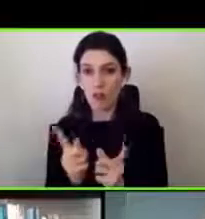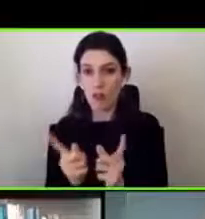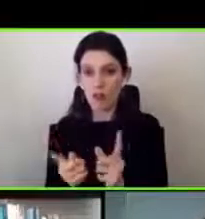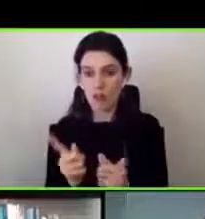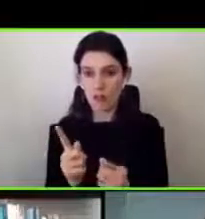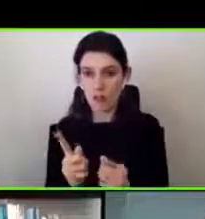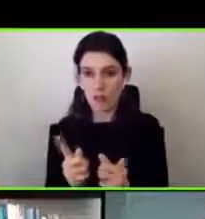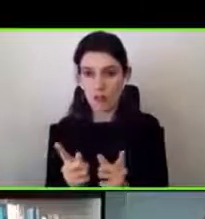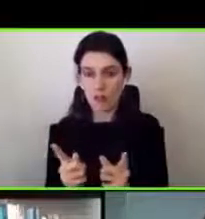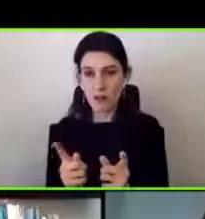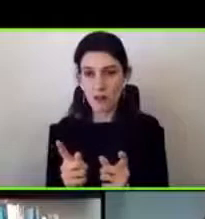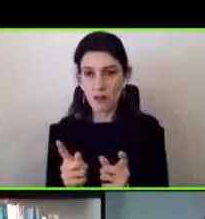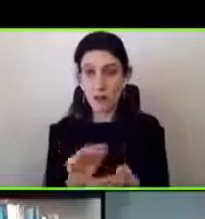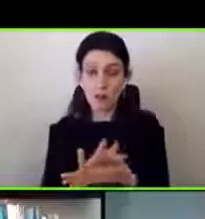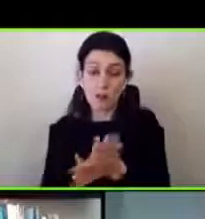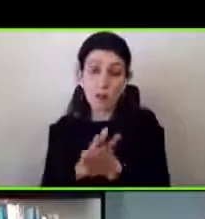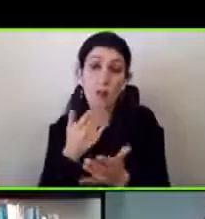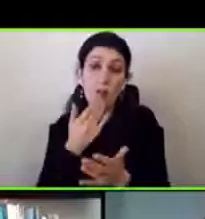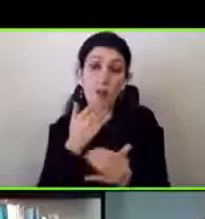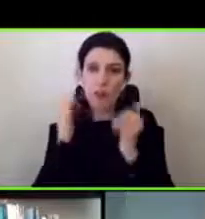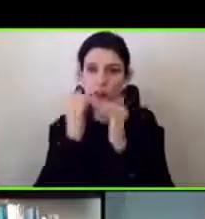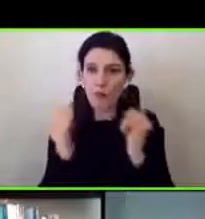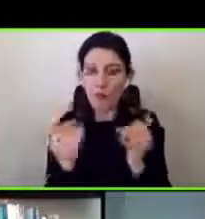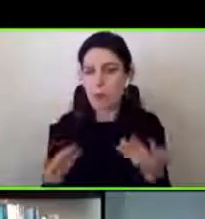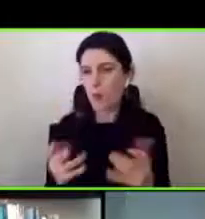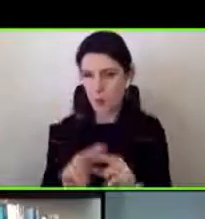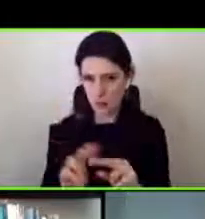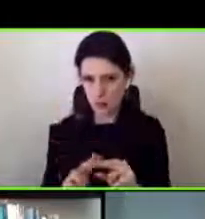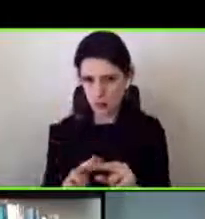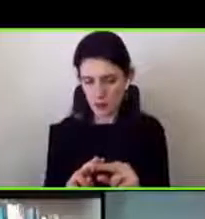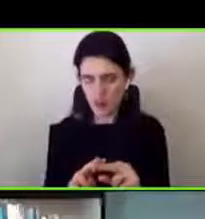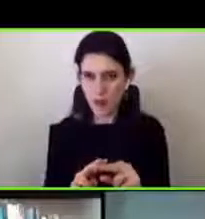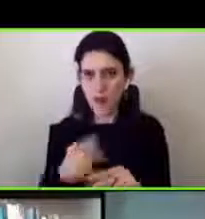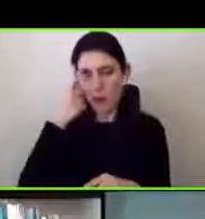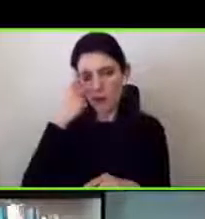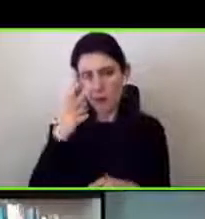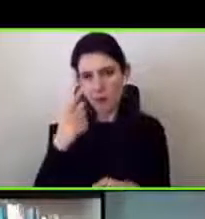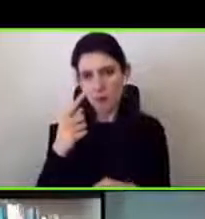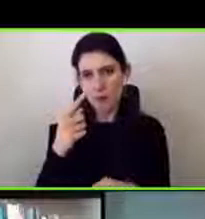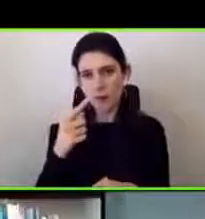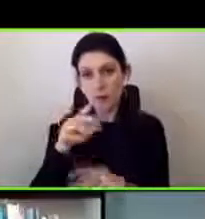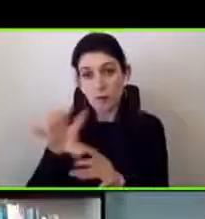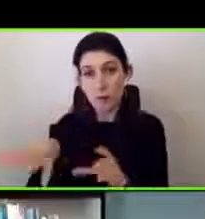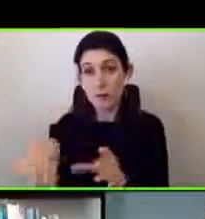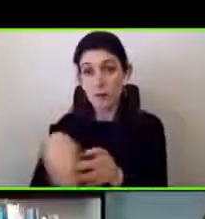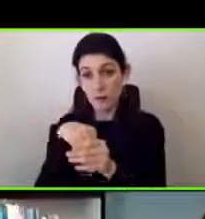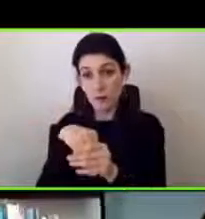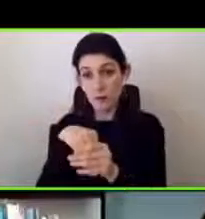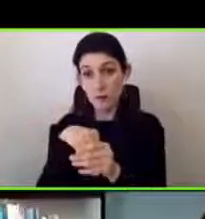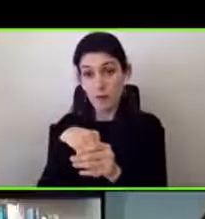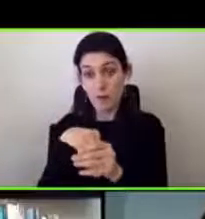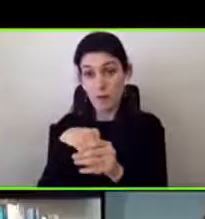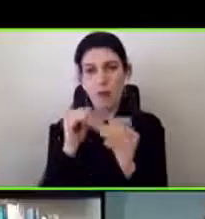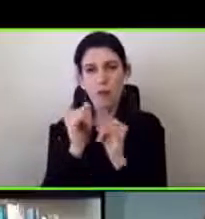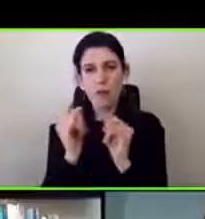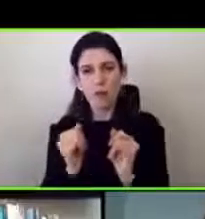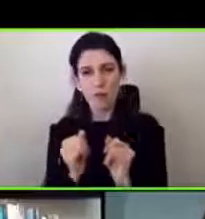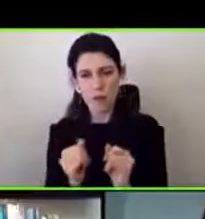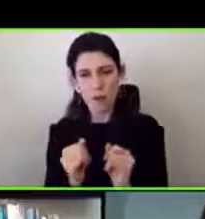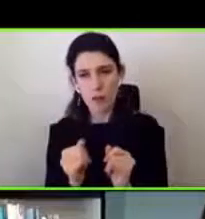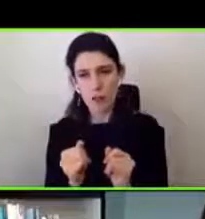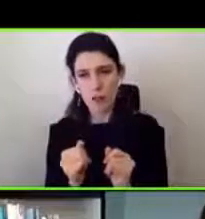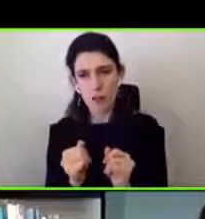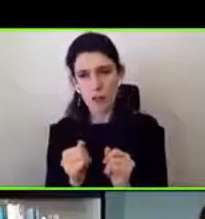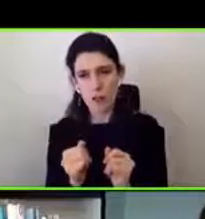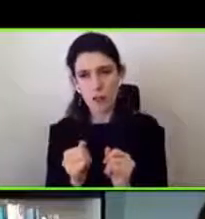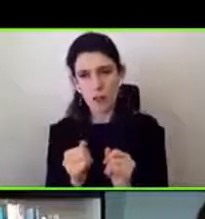todo depende también de la manera como lo hagamos, ¿verdad? Pero dentro de esa manera, y como retomando como hacia